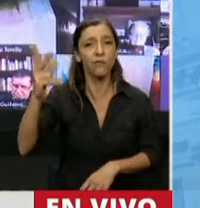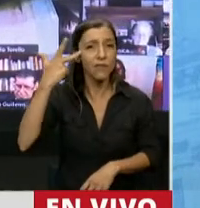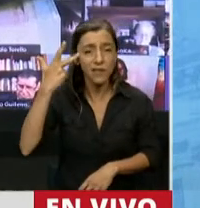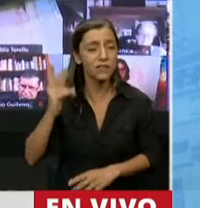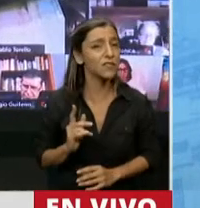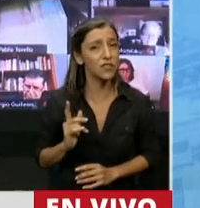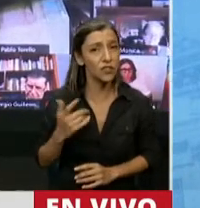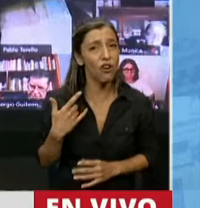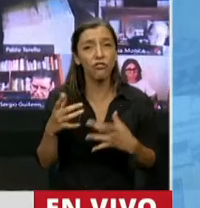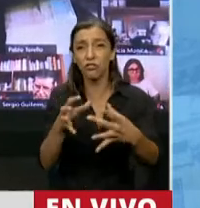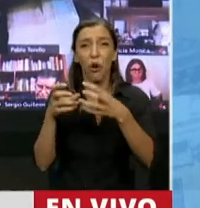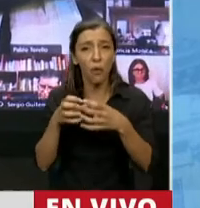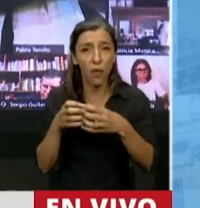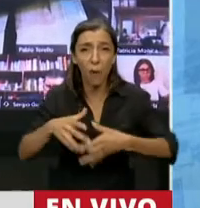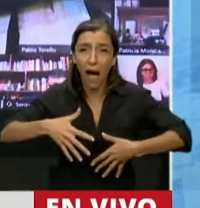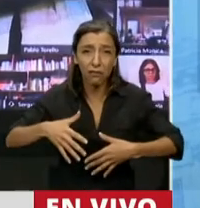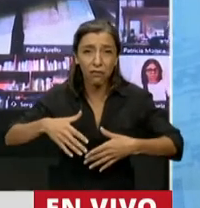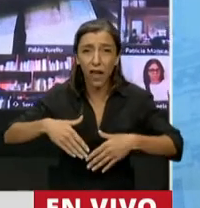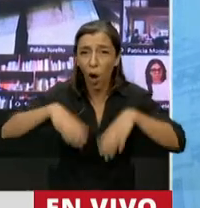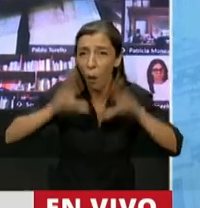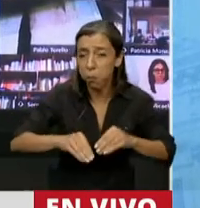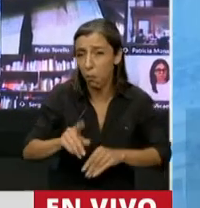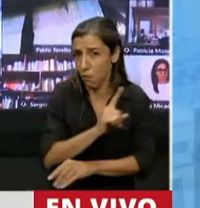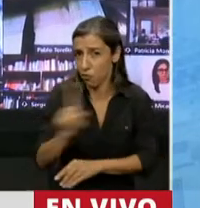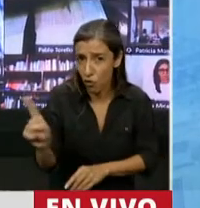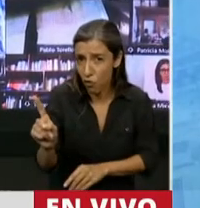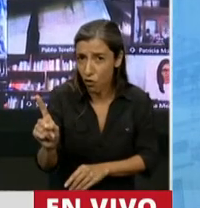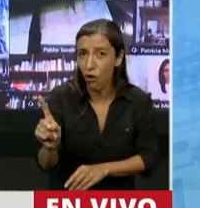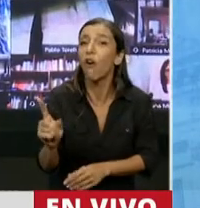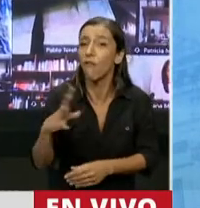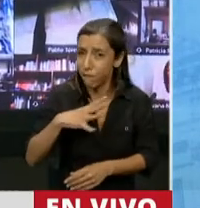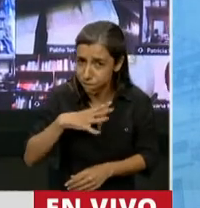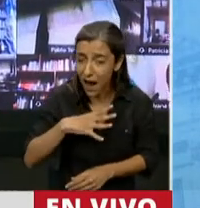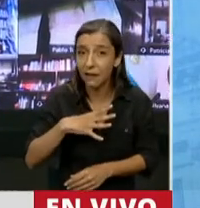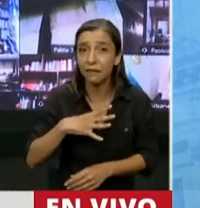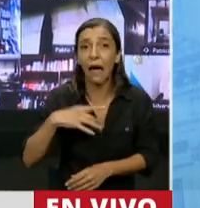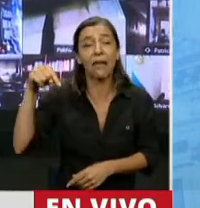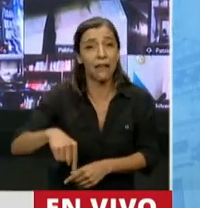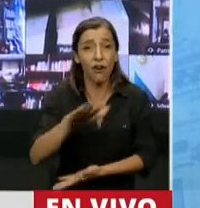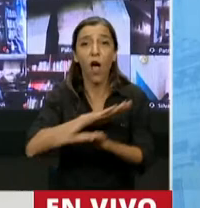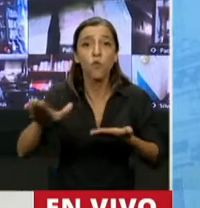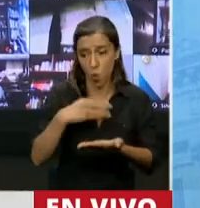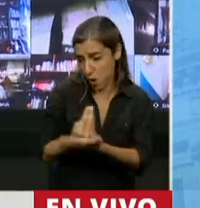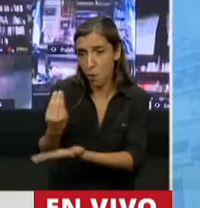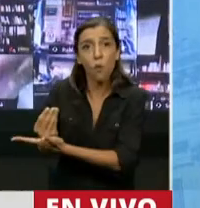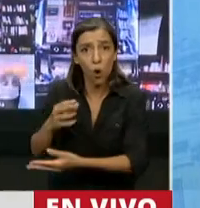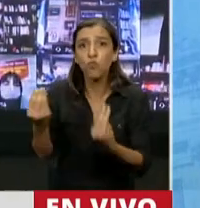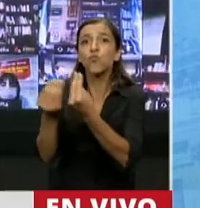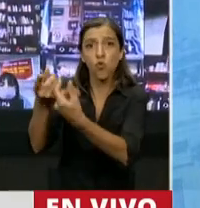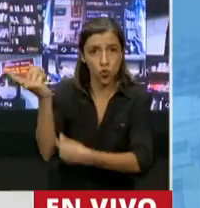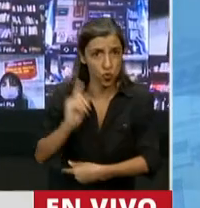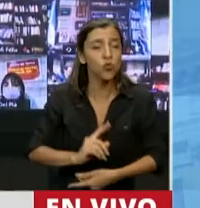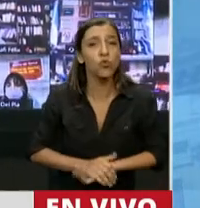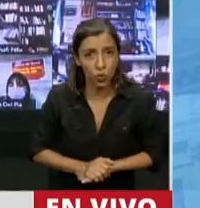representante es presidente y nos dicen en una semana debemos resolver uno de los temas tal vez más